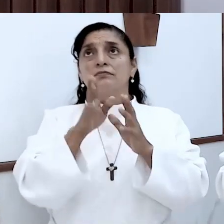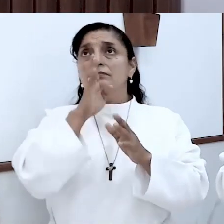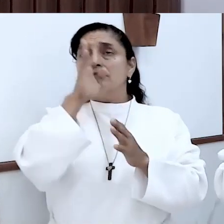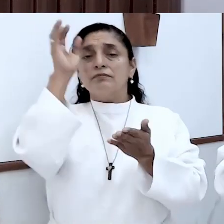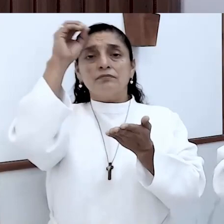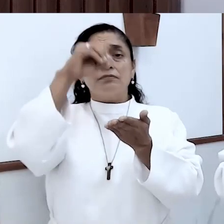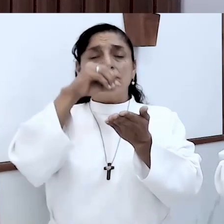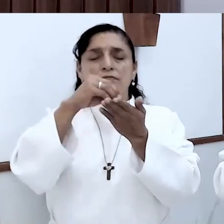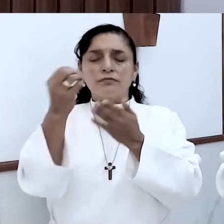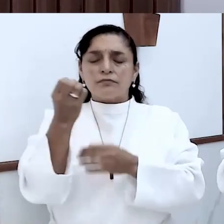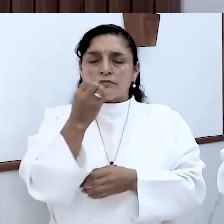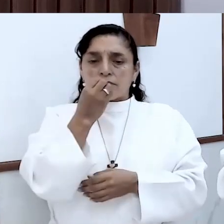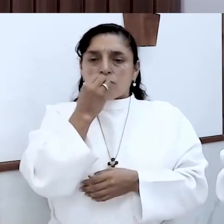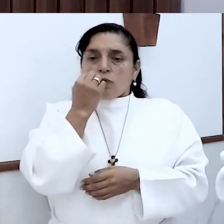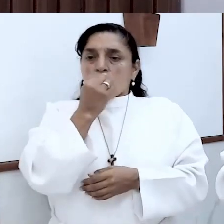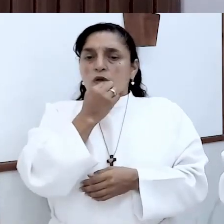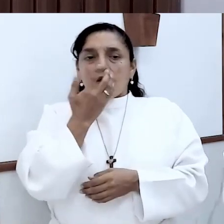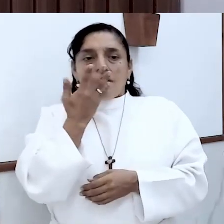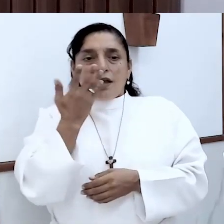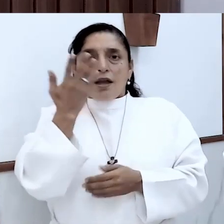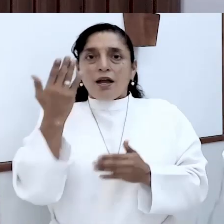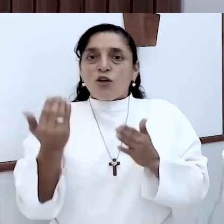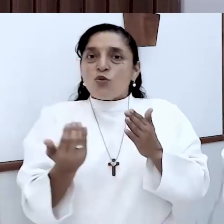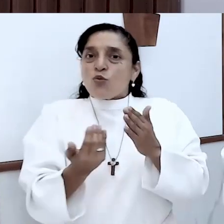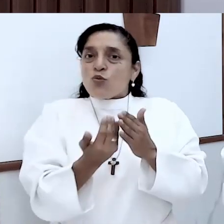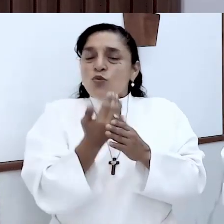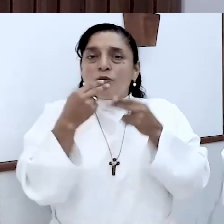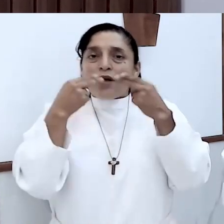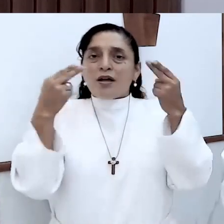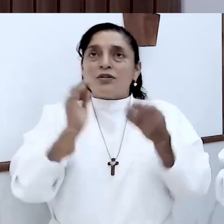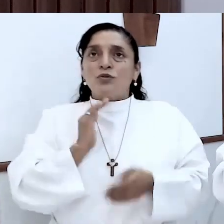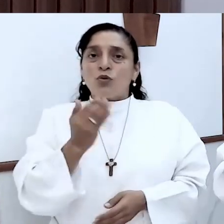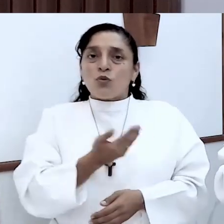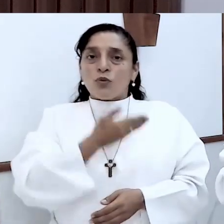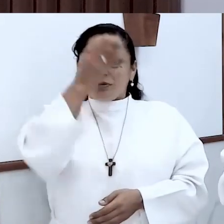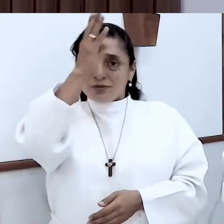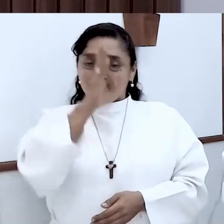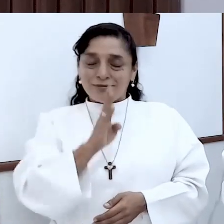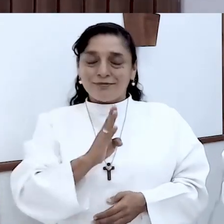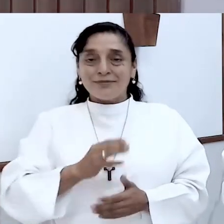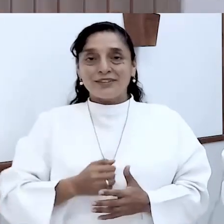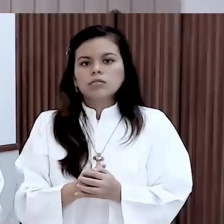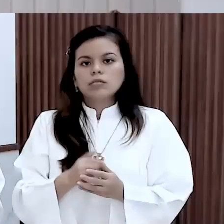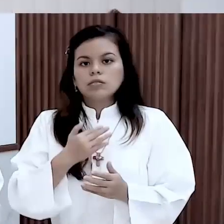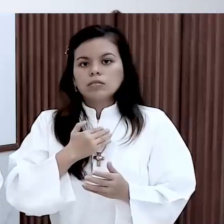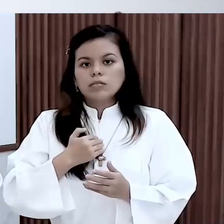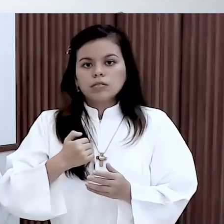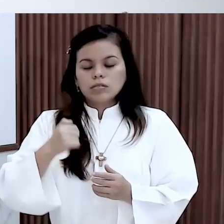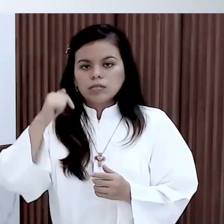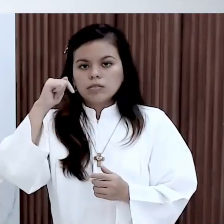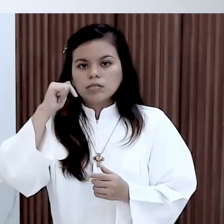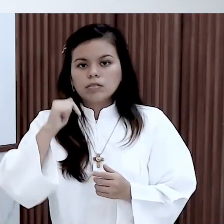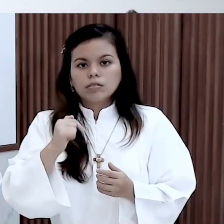puso en la boca un canto nuevo, un himno a nuestro Dios. Aquí